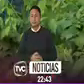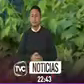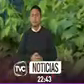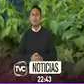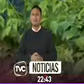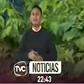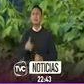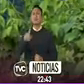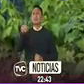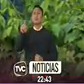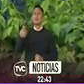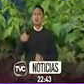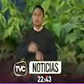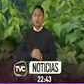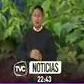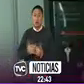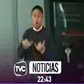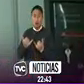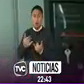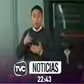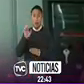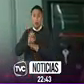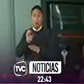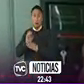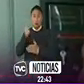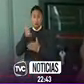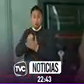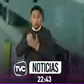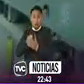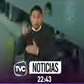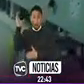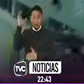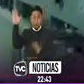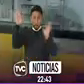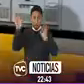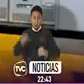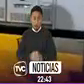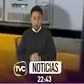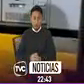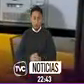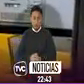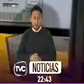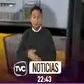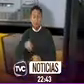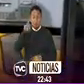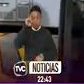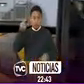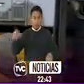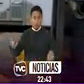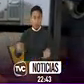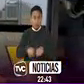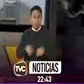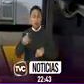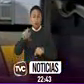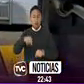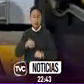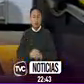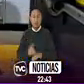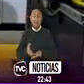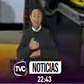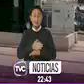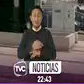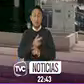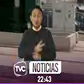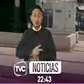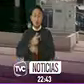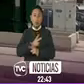del elevado precio sobre el cual ahora Ecuador compra energía a Colombia, señaló que este convenio fue necesario para prevenir apagones